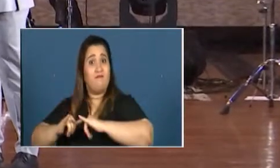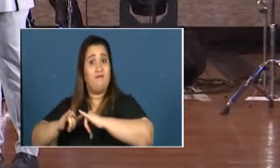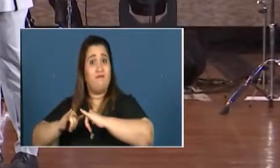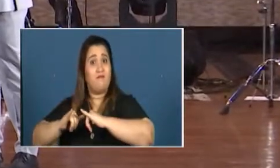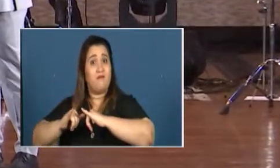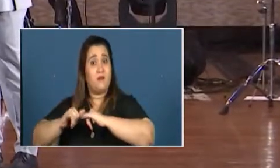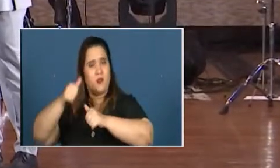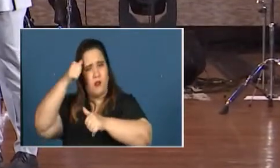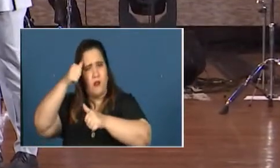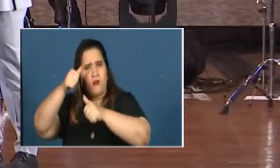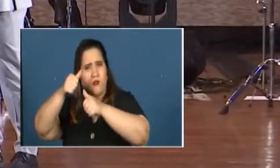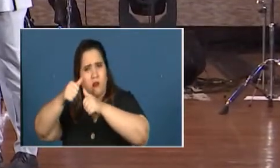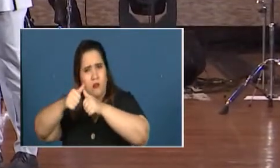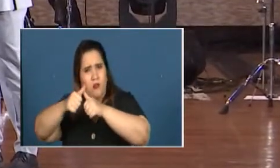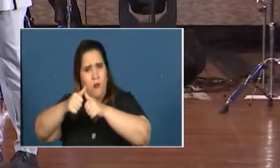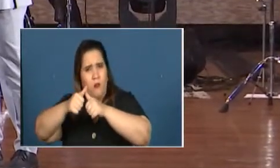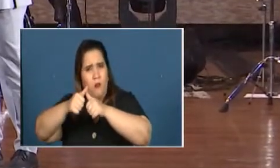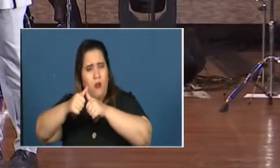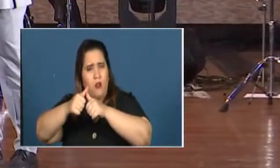sé si te acuerdas el tono de ese tema.